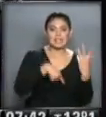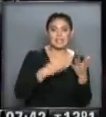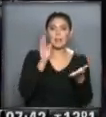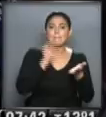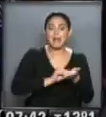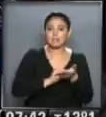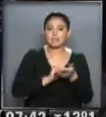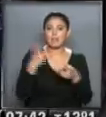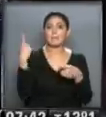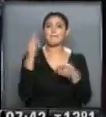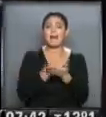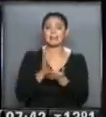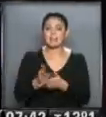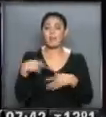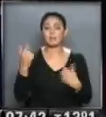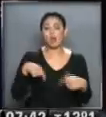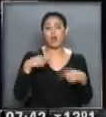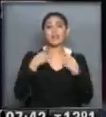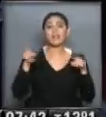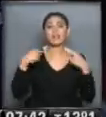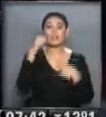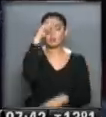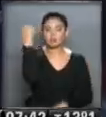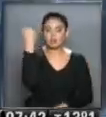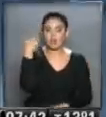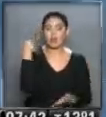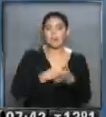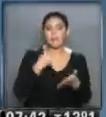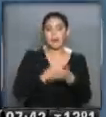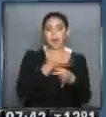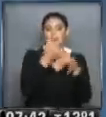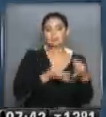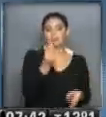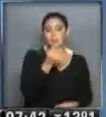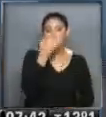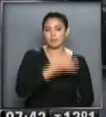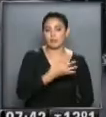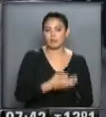Por eso hoy cantamos el himno, abrazamos a la escuela para pelear por calidad educativa.